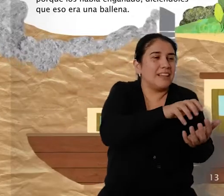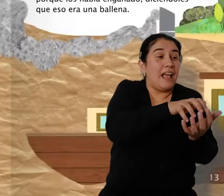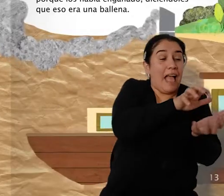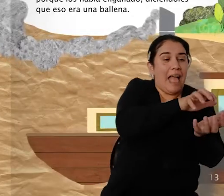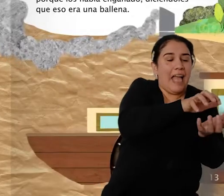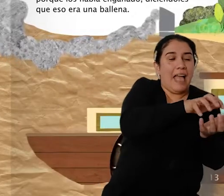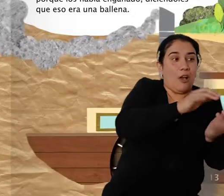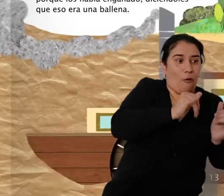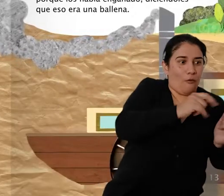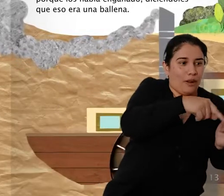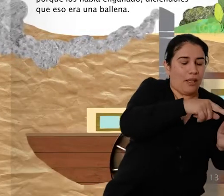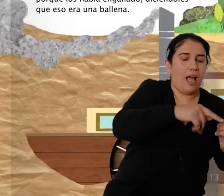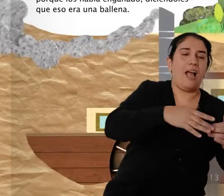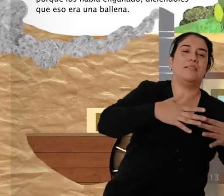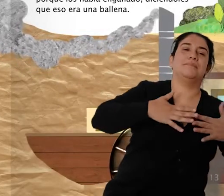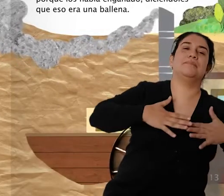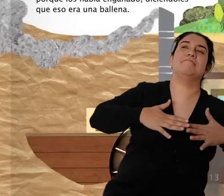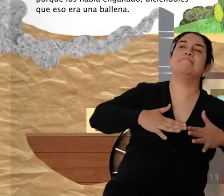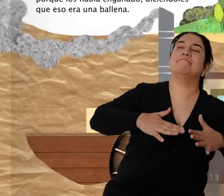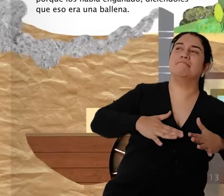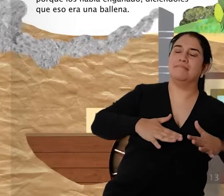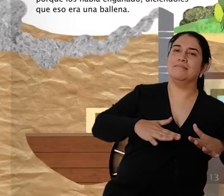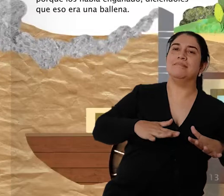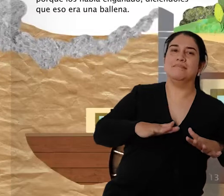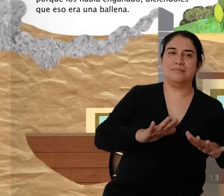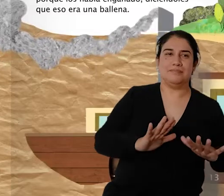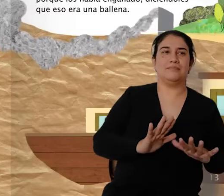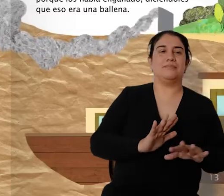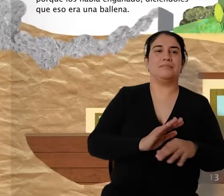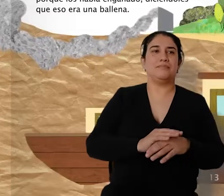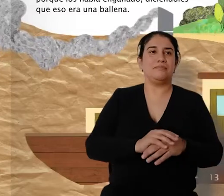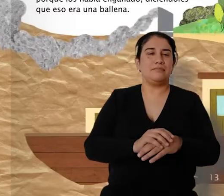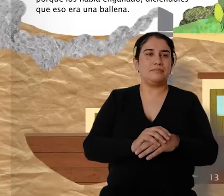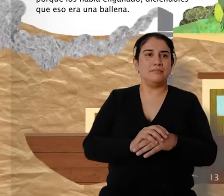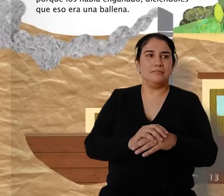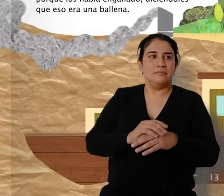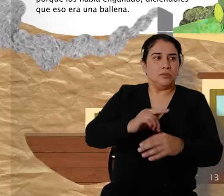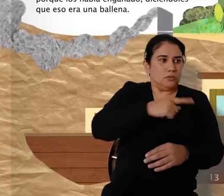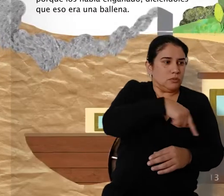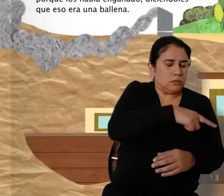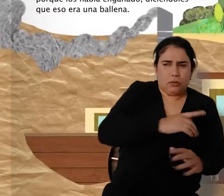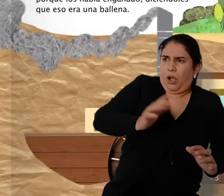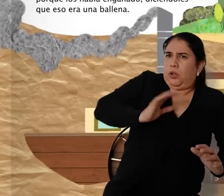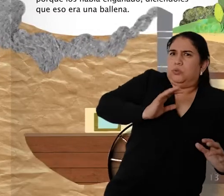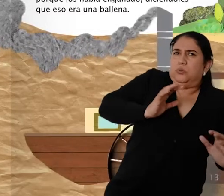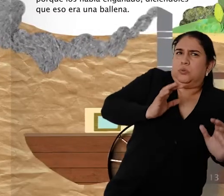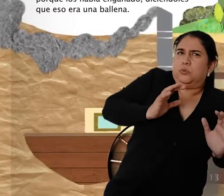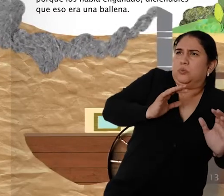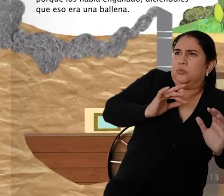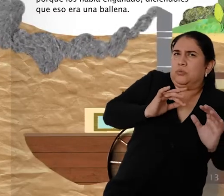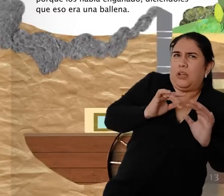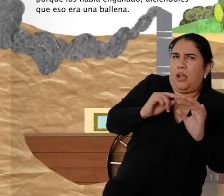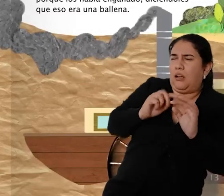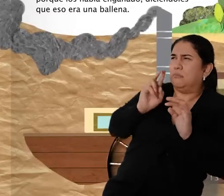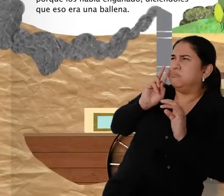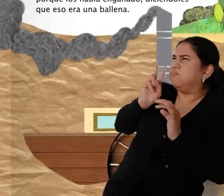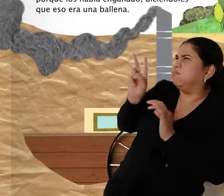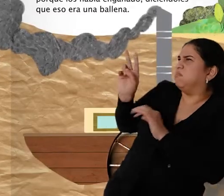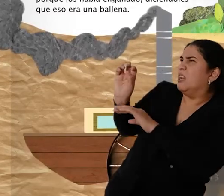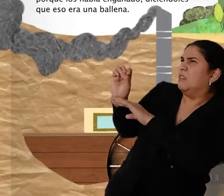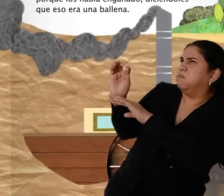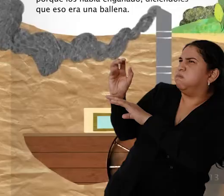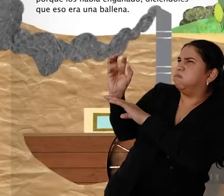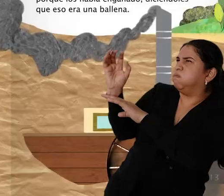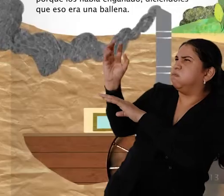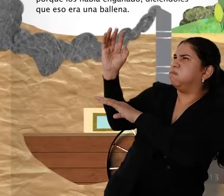tranquilizaron. Pero enseguida volvieron a asustarse porque el humo gris se cambió de repente en humo negro y